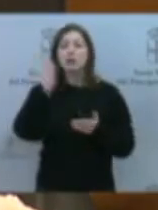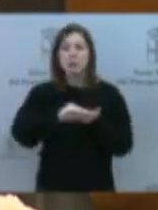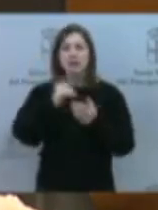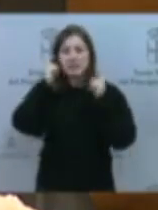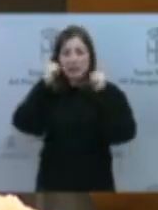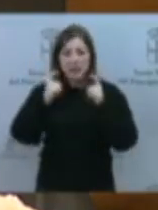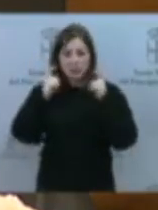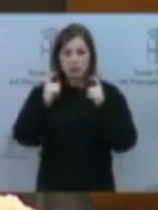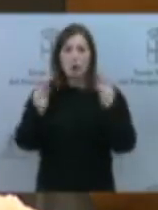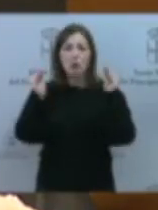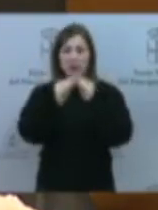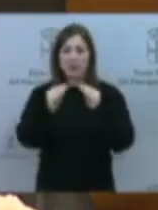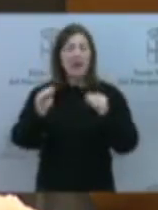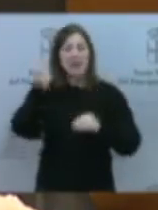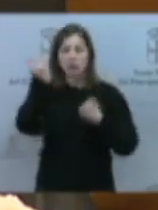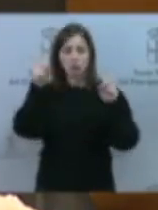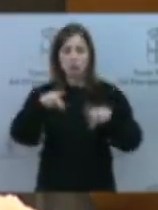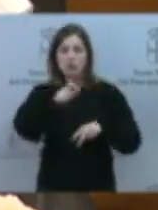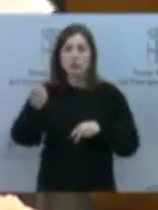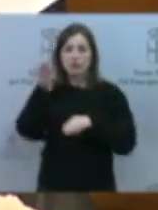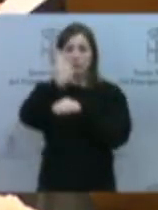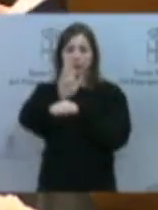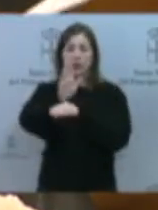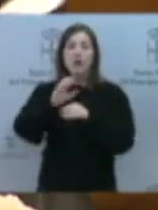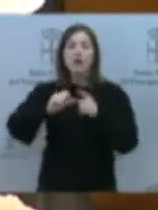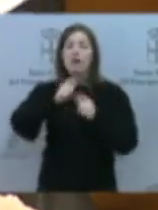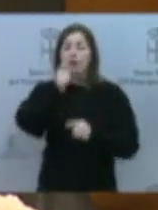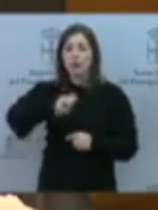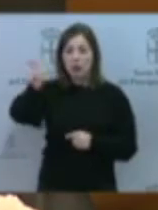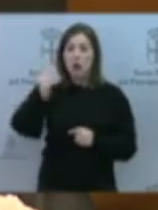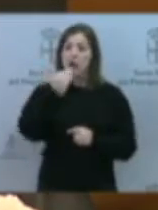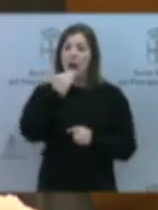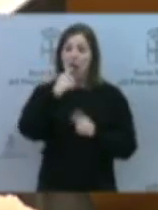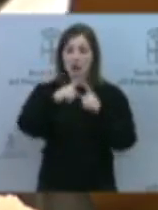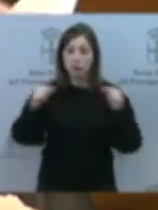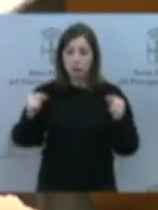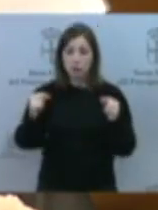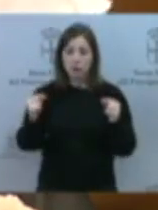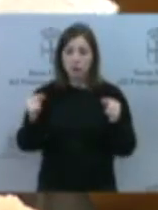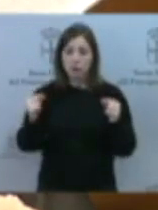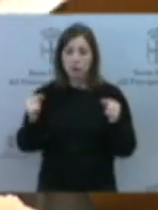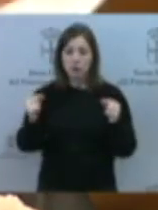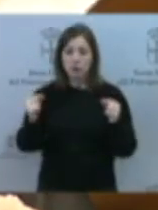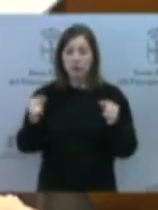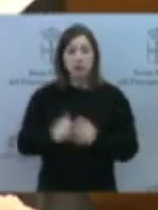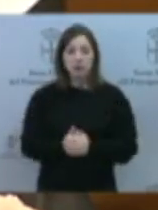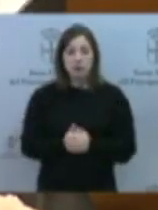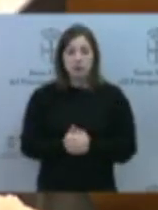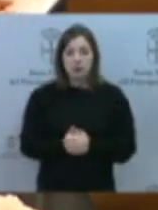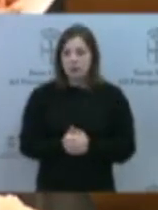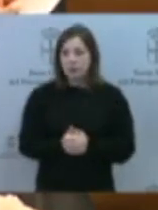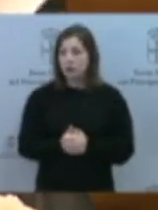en la Fundación Cajastur, que poseían a su vez las acciones en Liberbank. Hasta en 4 ocasiones lo conseguimos, hasta que al final se acabó